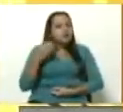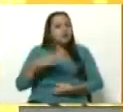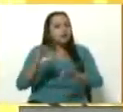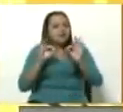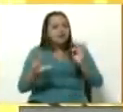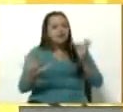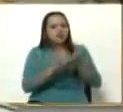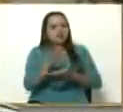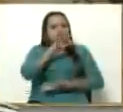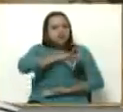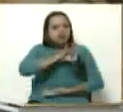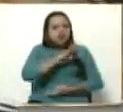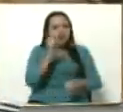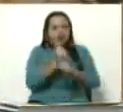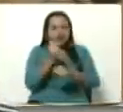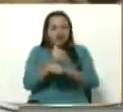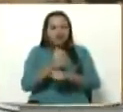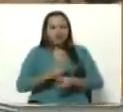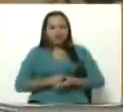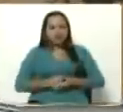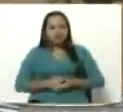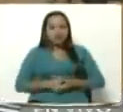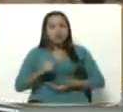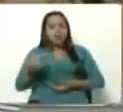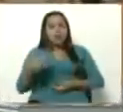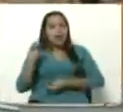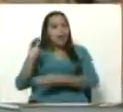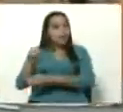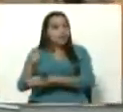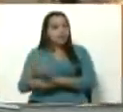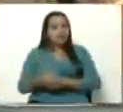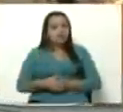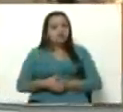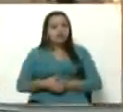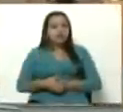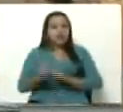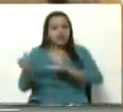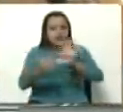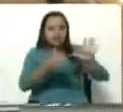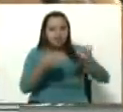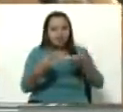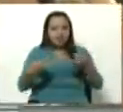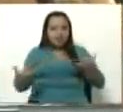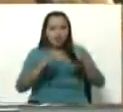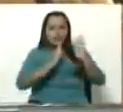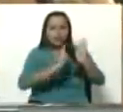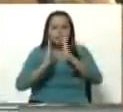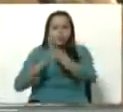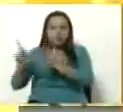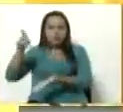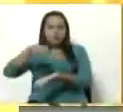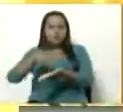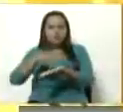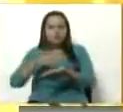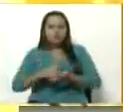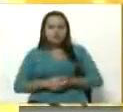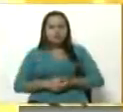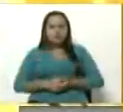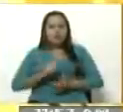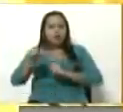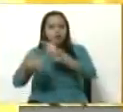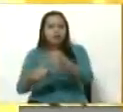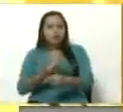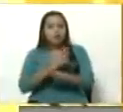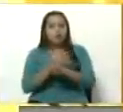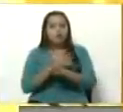área social. Anuncio también, como sexta línea, la organización y participación en los venideros Juegos